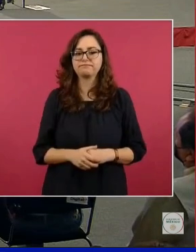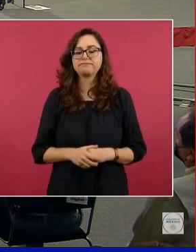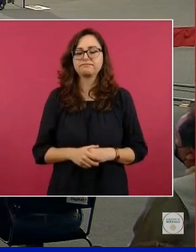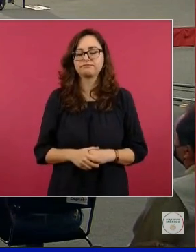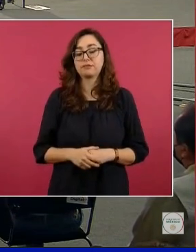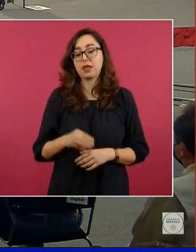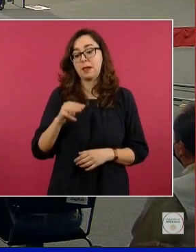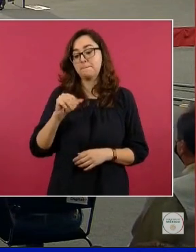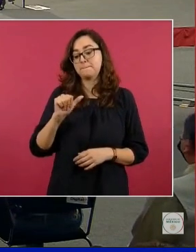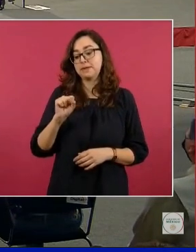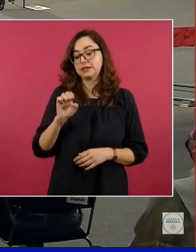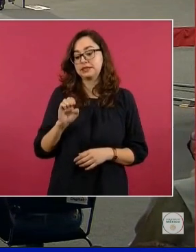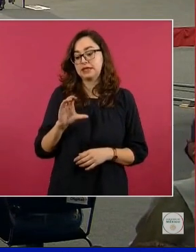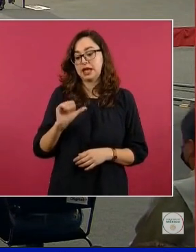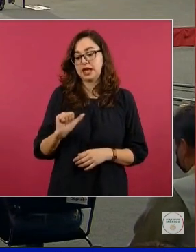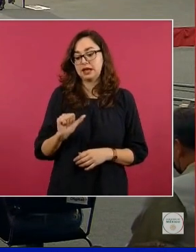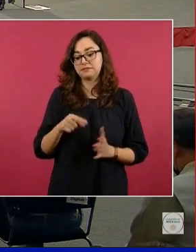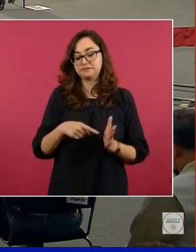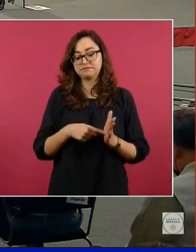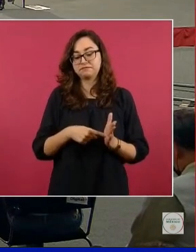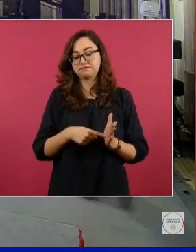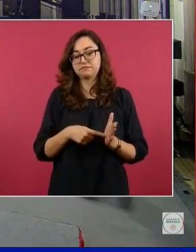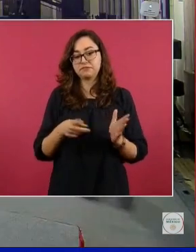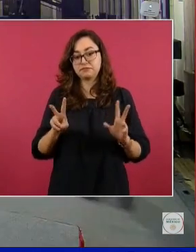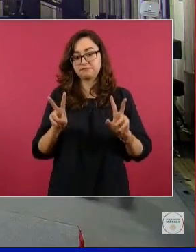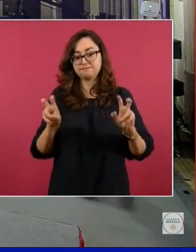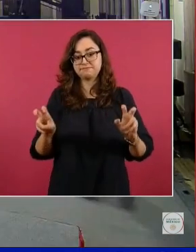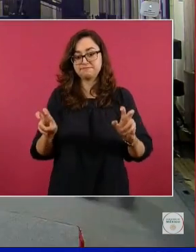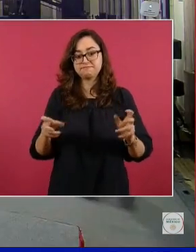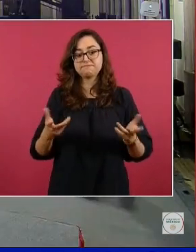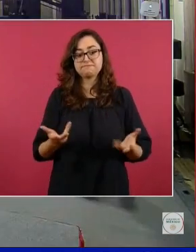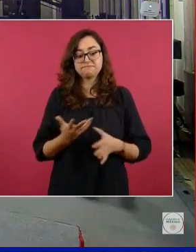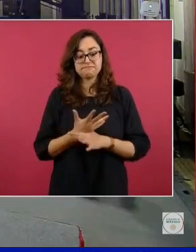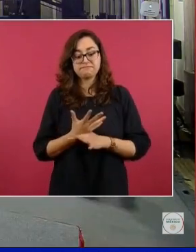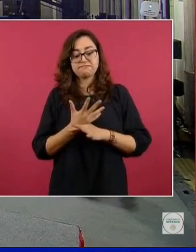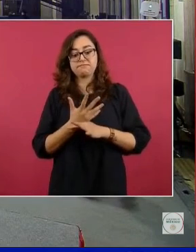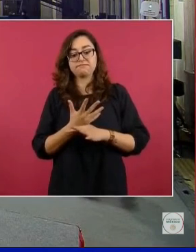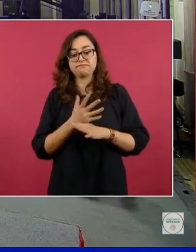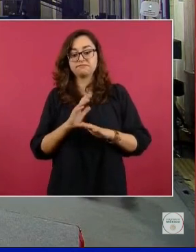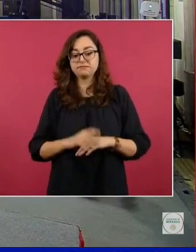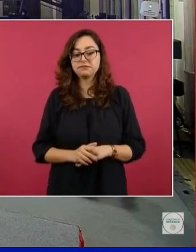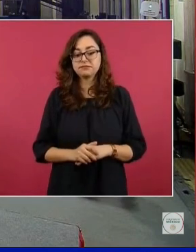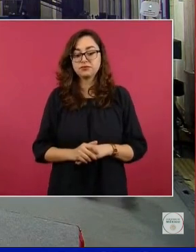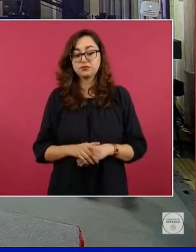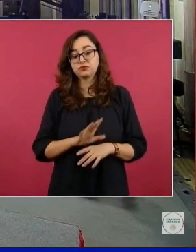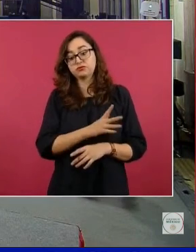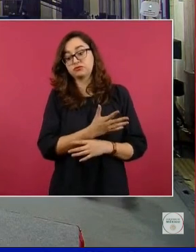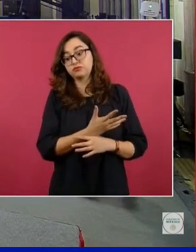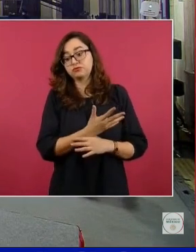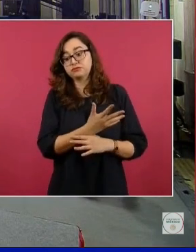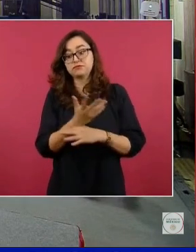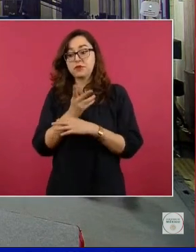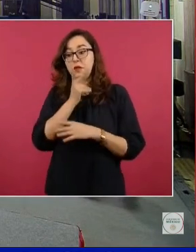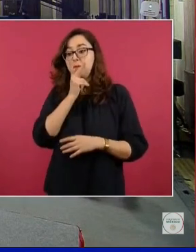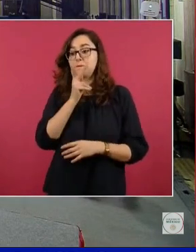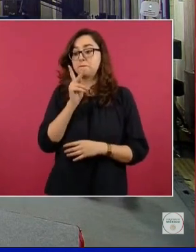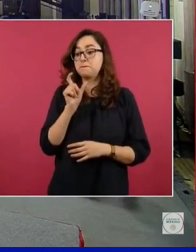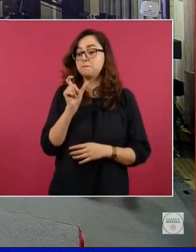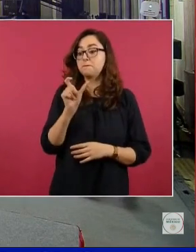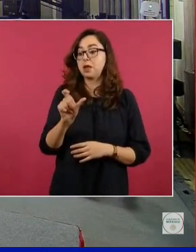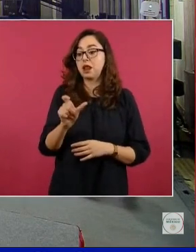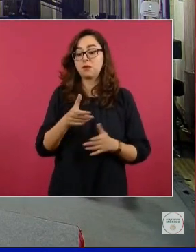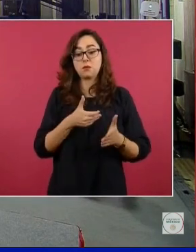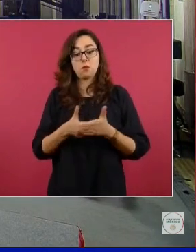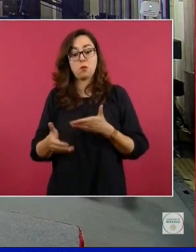llamarle en los términos tecnocráticos de moda, para hablar físico, como se decía